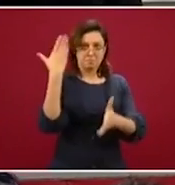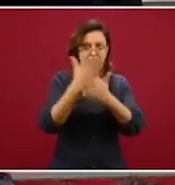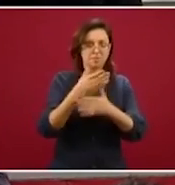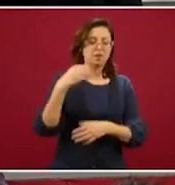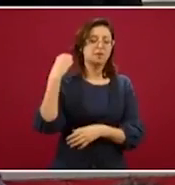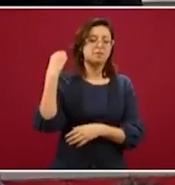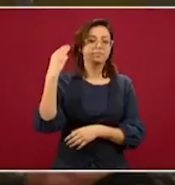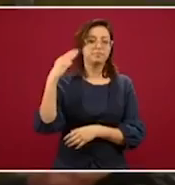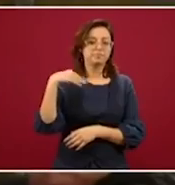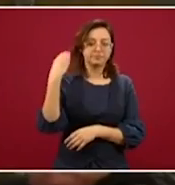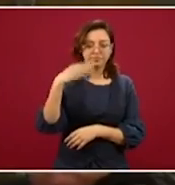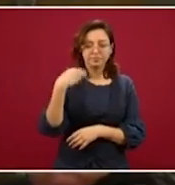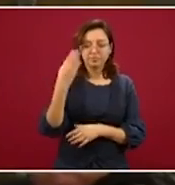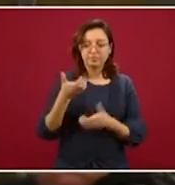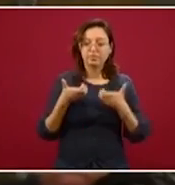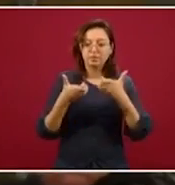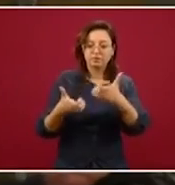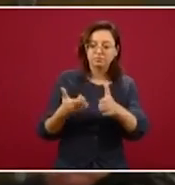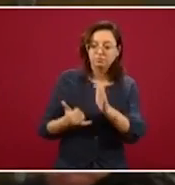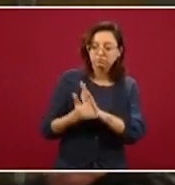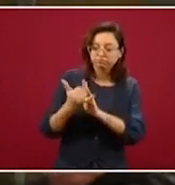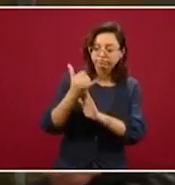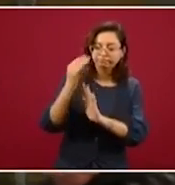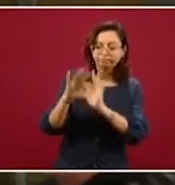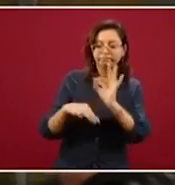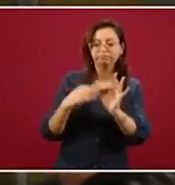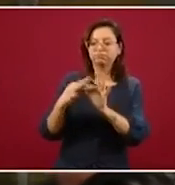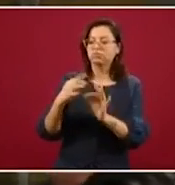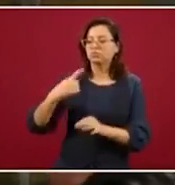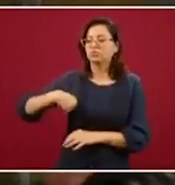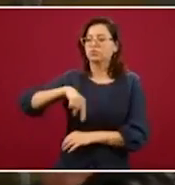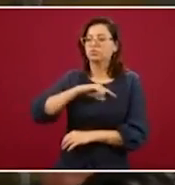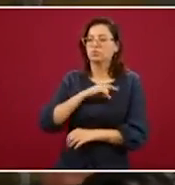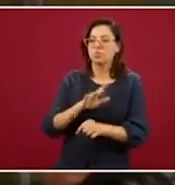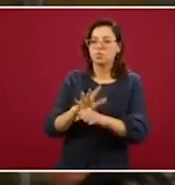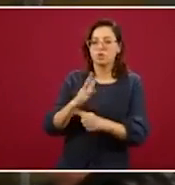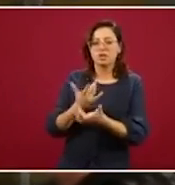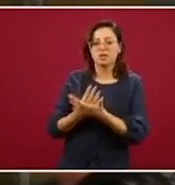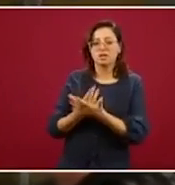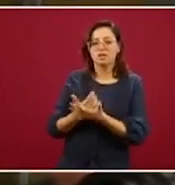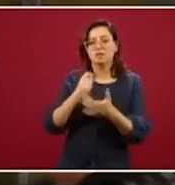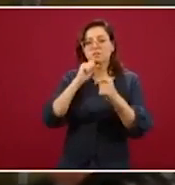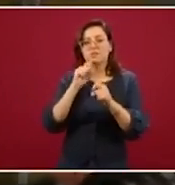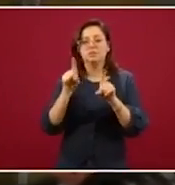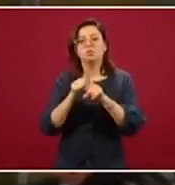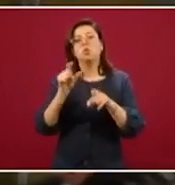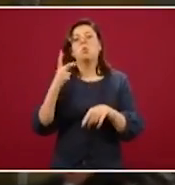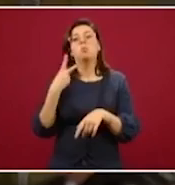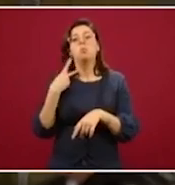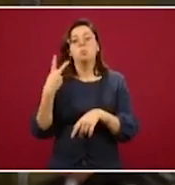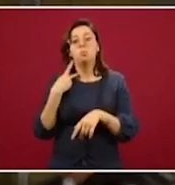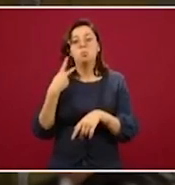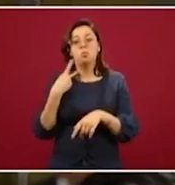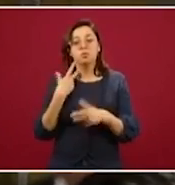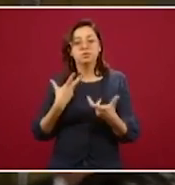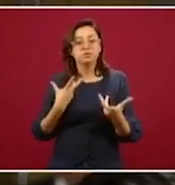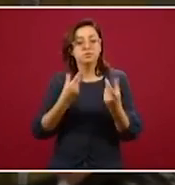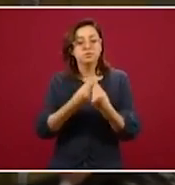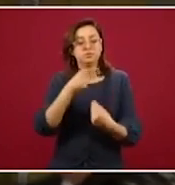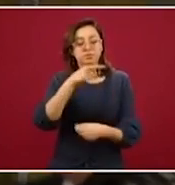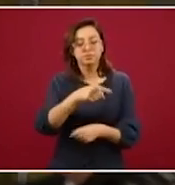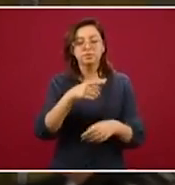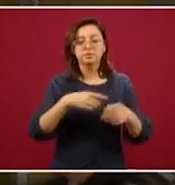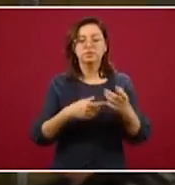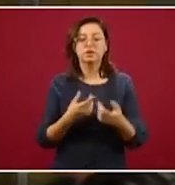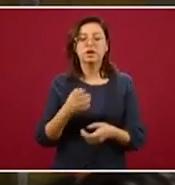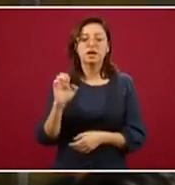terminar de la carretera. ¿Qué tipo de expectativa podemos tener? Le podría dar el nombre de un encumbrado político que está vinculado aquí con la empresa Petros y